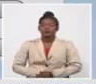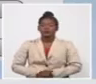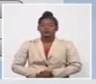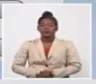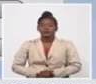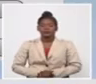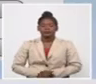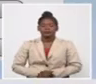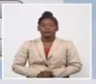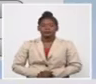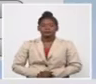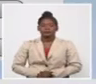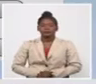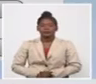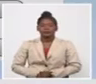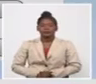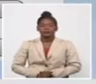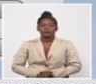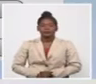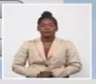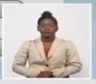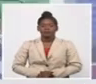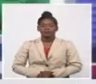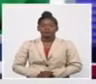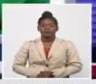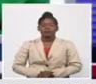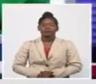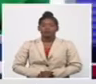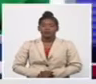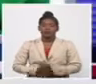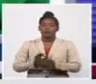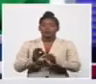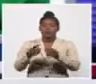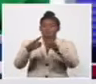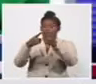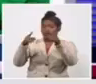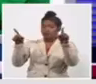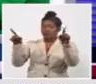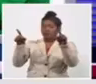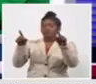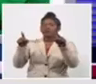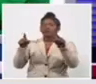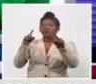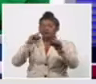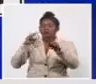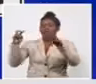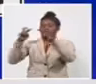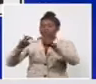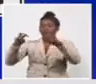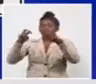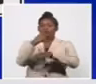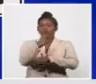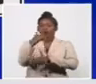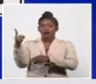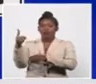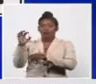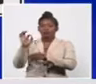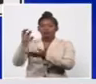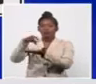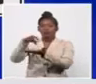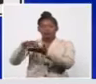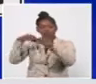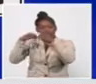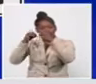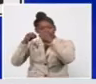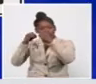COVID-19. De todas las provincias se procesan, las de mayor número por su